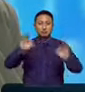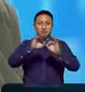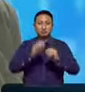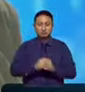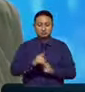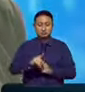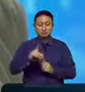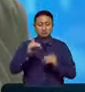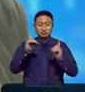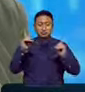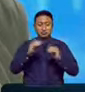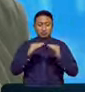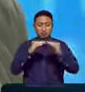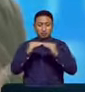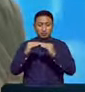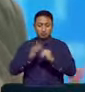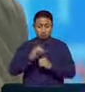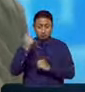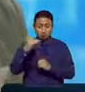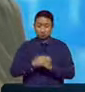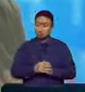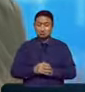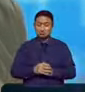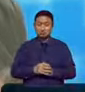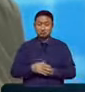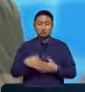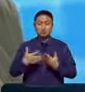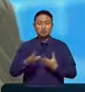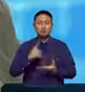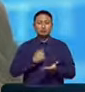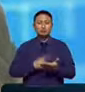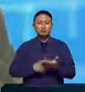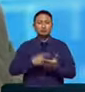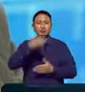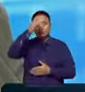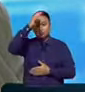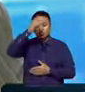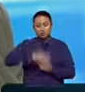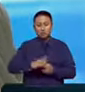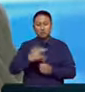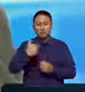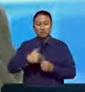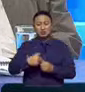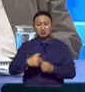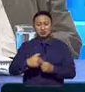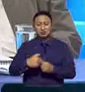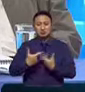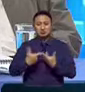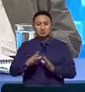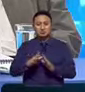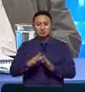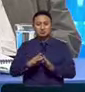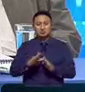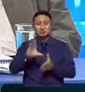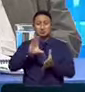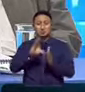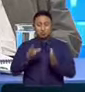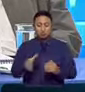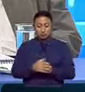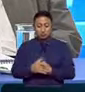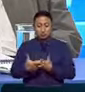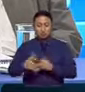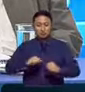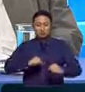claves de la democracia, no es el único. Claro. Es necesario que haya una cultura de participación, de intervención de la ciudadanía en el